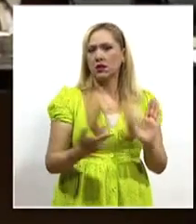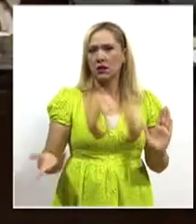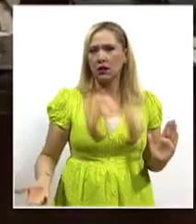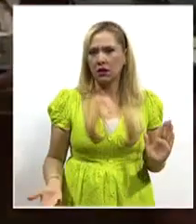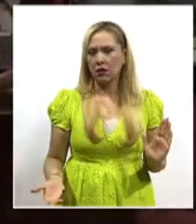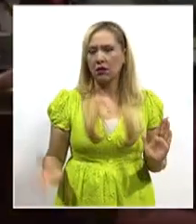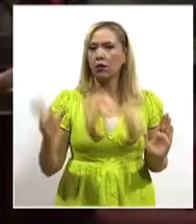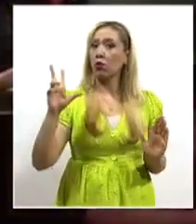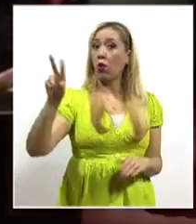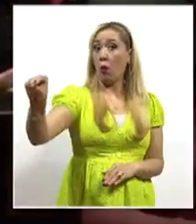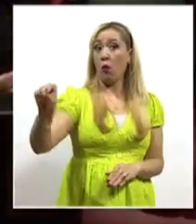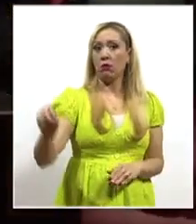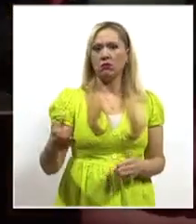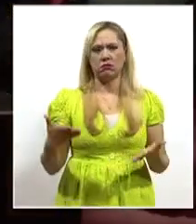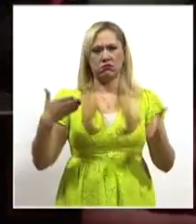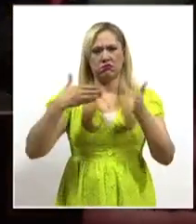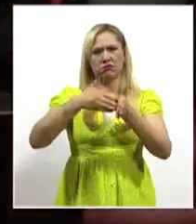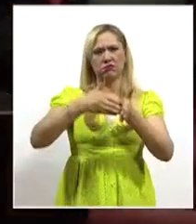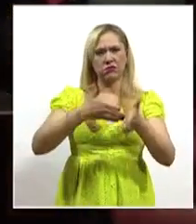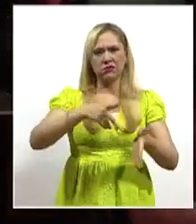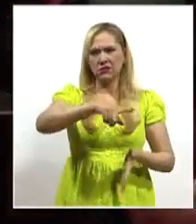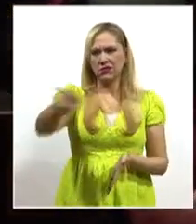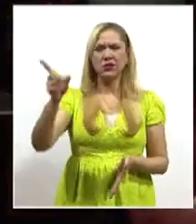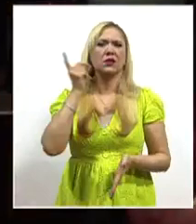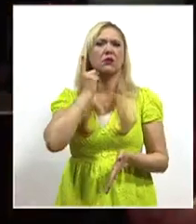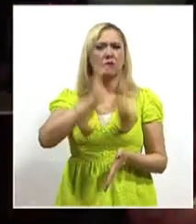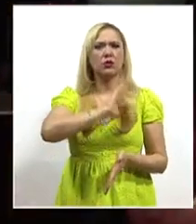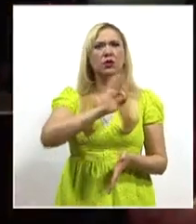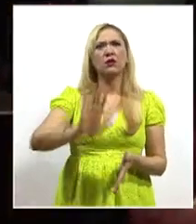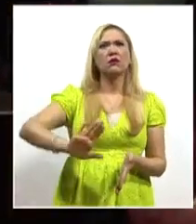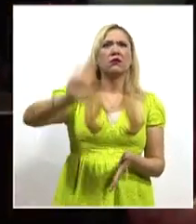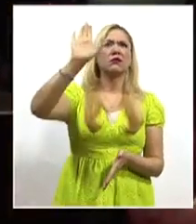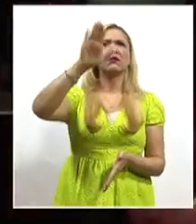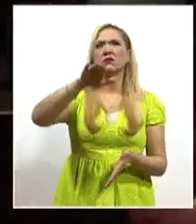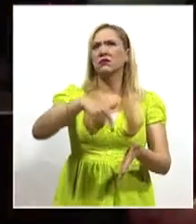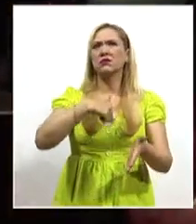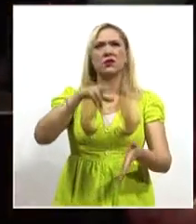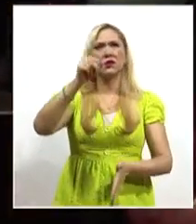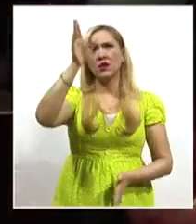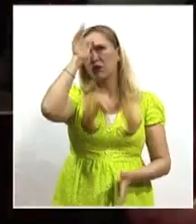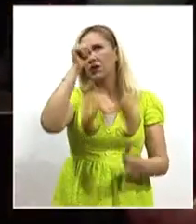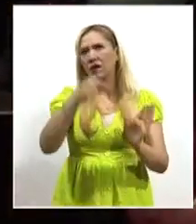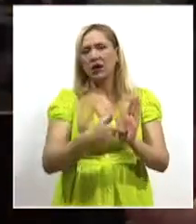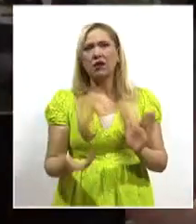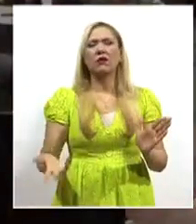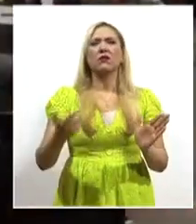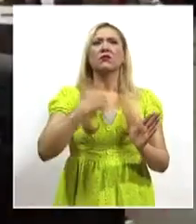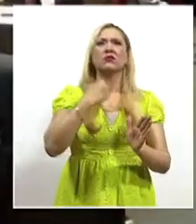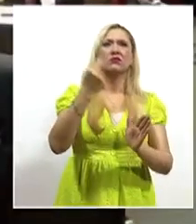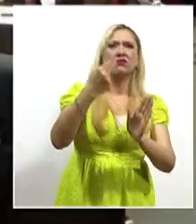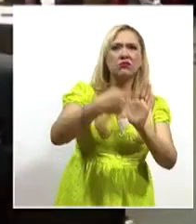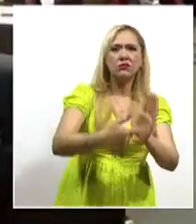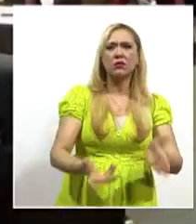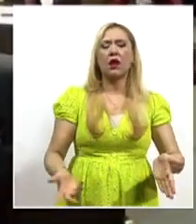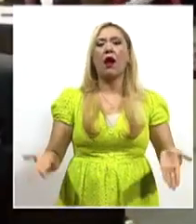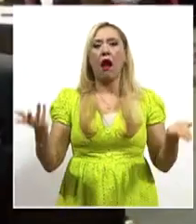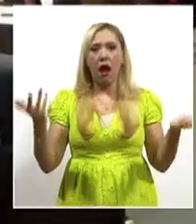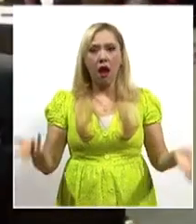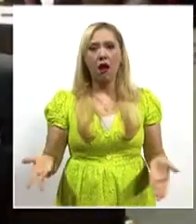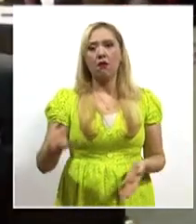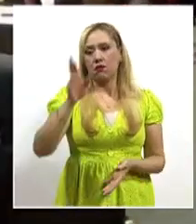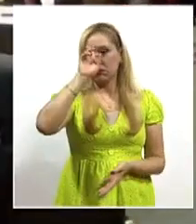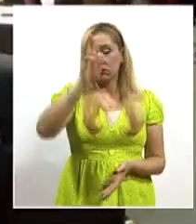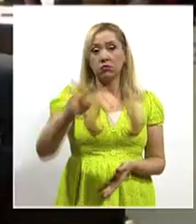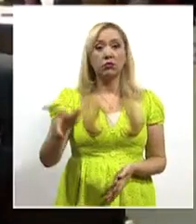absoluta y sobreinclusiva que impedía a los legisladores acceder a una tutela jurisdiccional efectiva, pues prohibía en términos absolutos